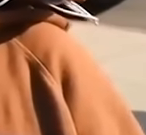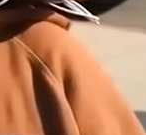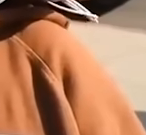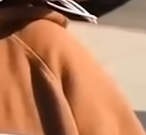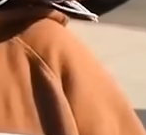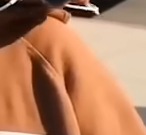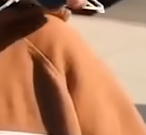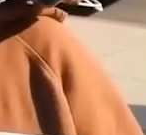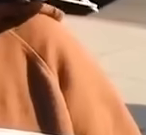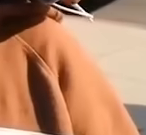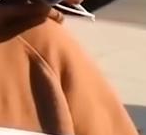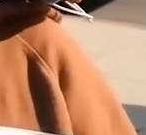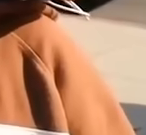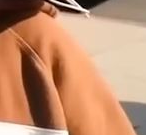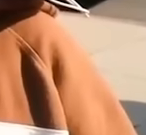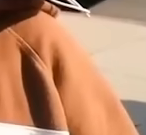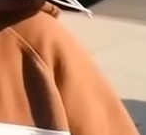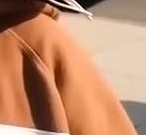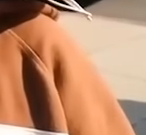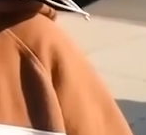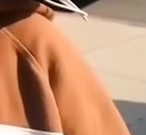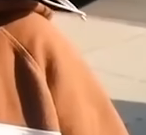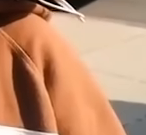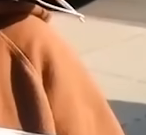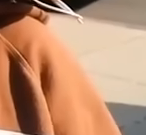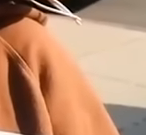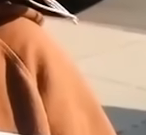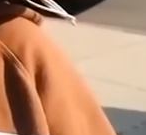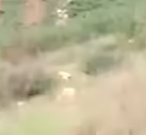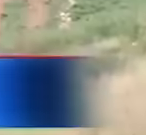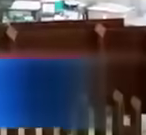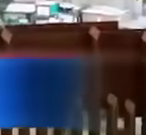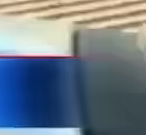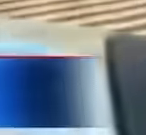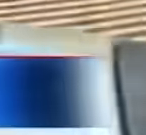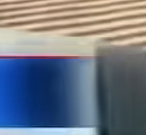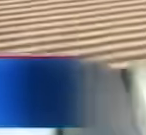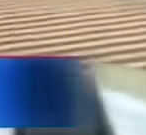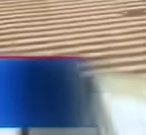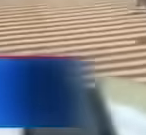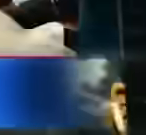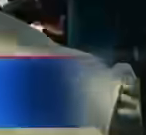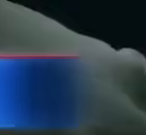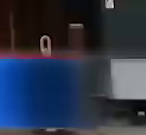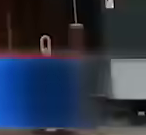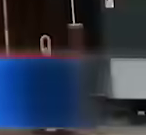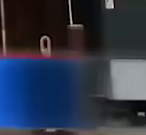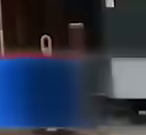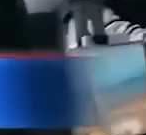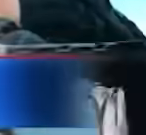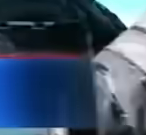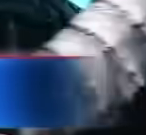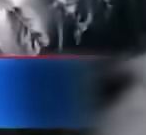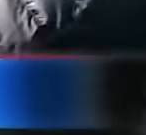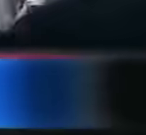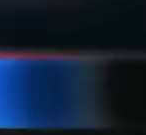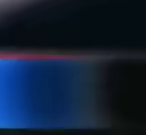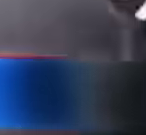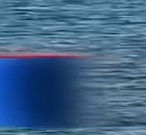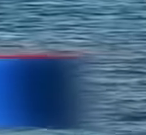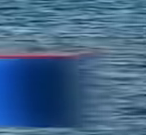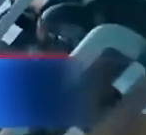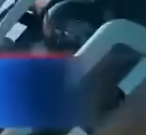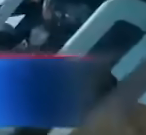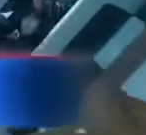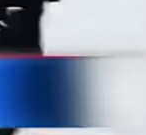Es duro porque tenemos 20 años de no ver a nuestros hijos. Explotación sexual, extorsión,